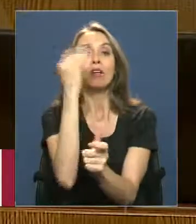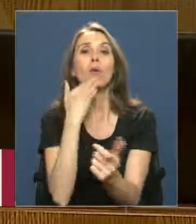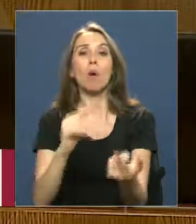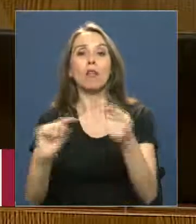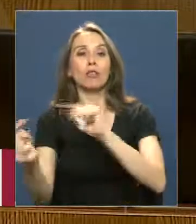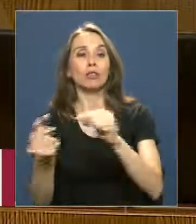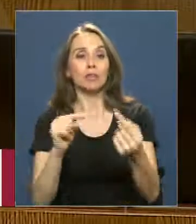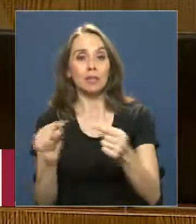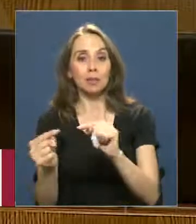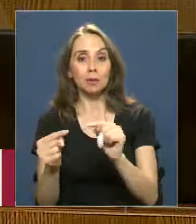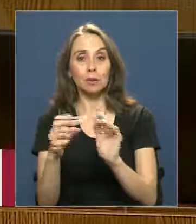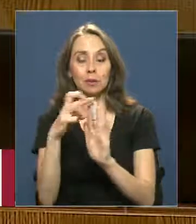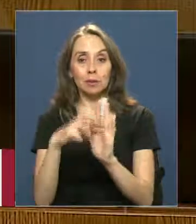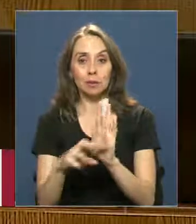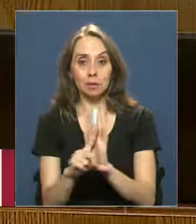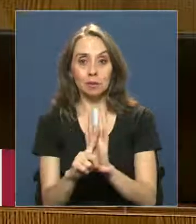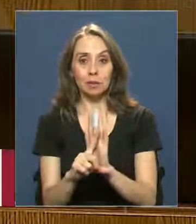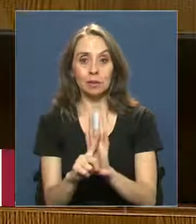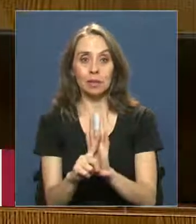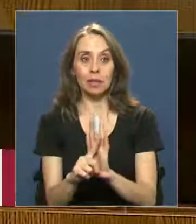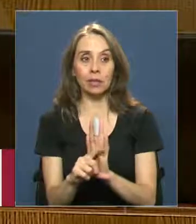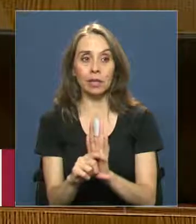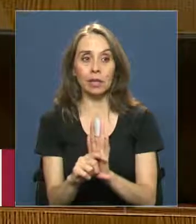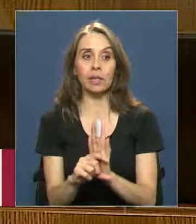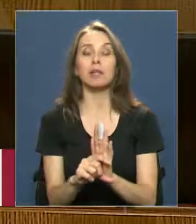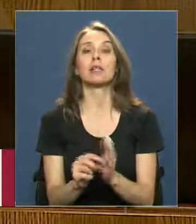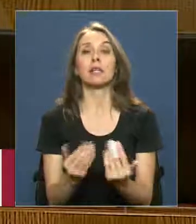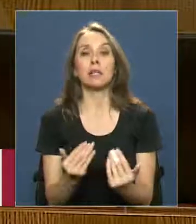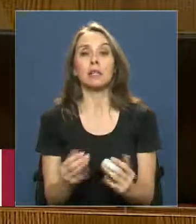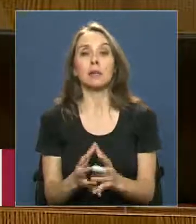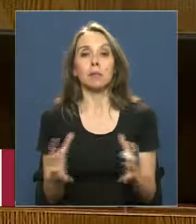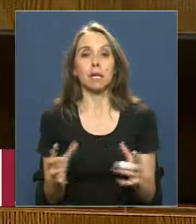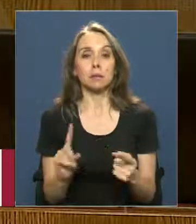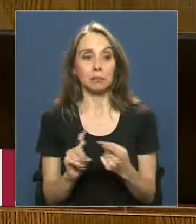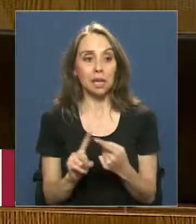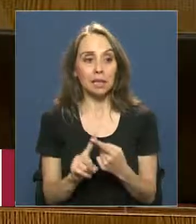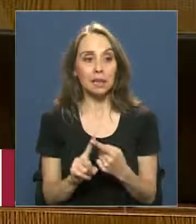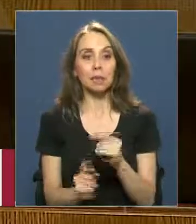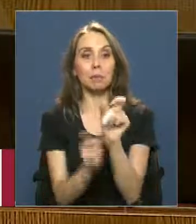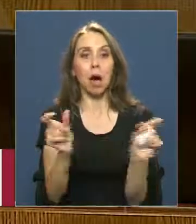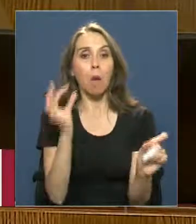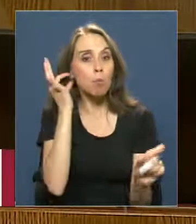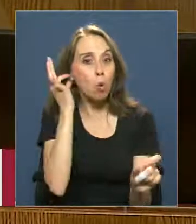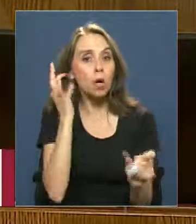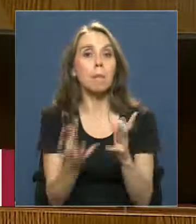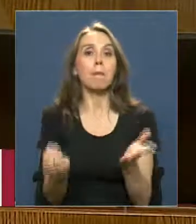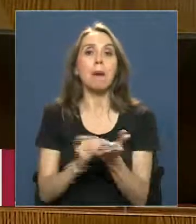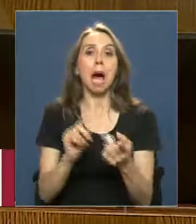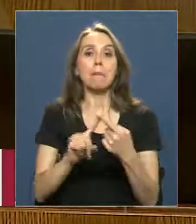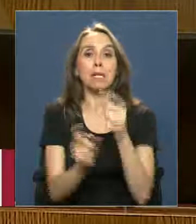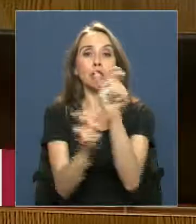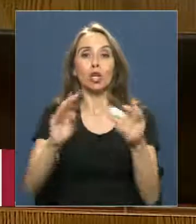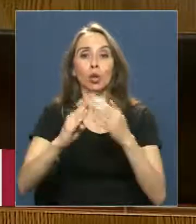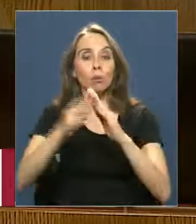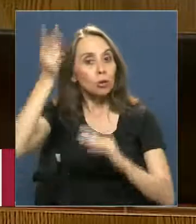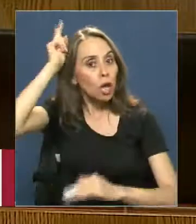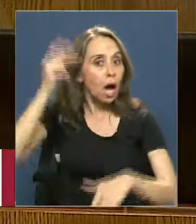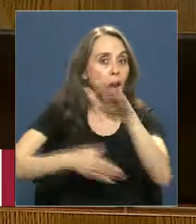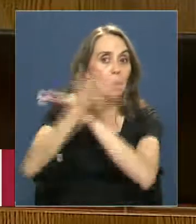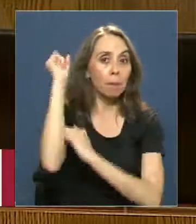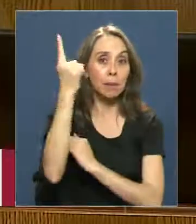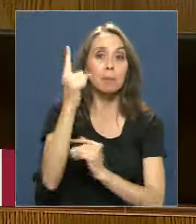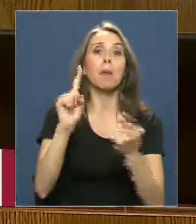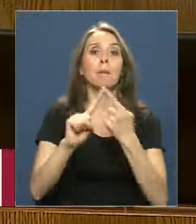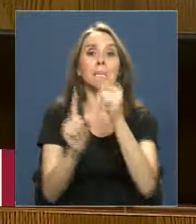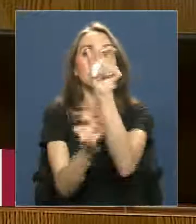ley. Lo que tenemos que hacer es que sea una mayor participación de mujeres, de pueblos originarios, de regiones, con lo cual tenemos un